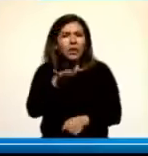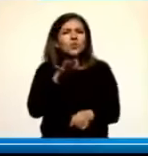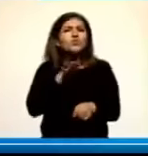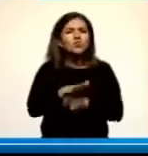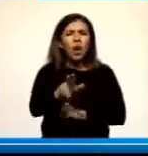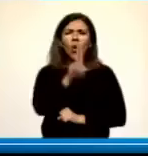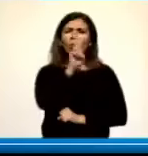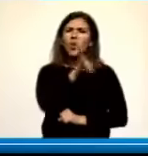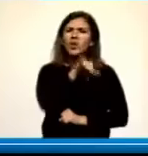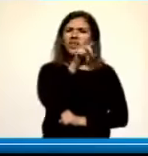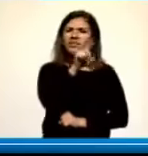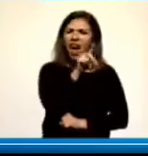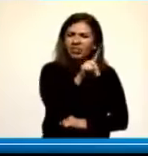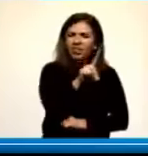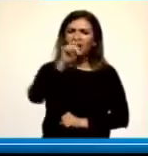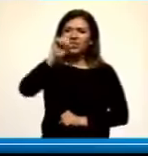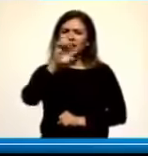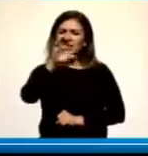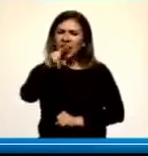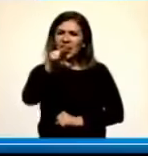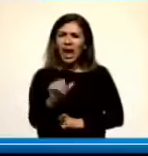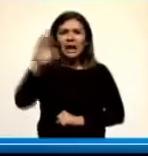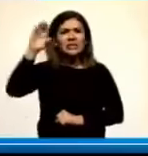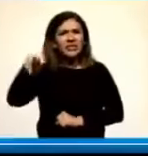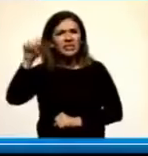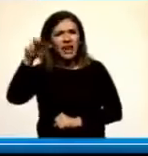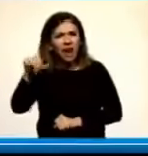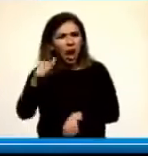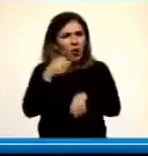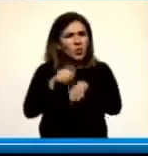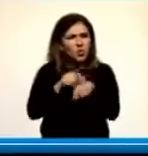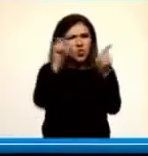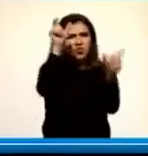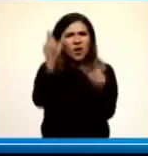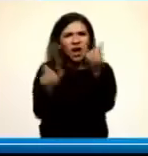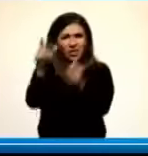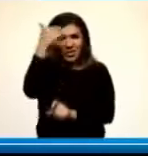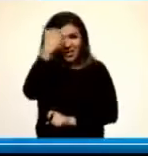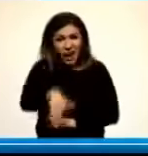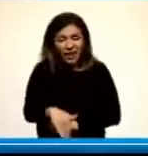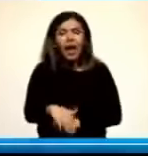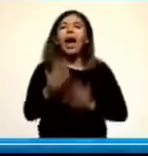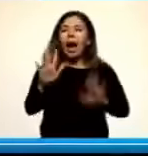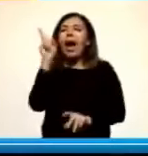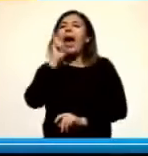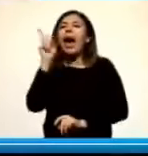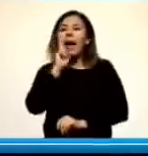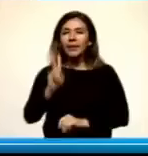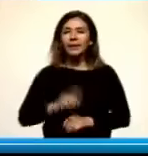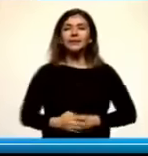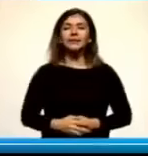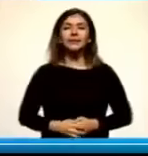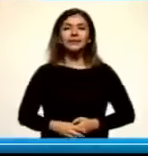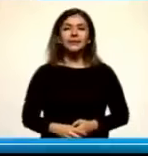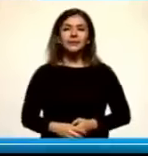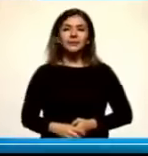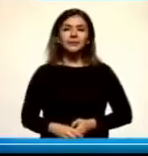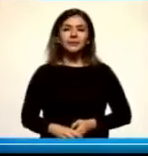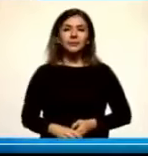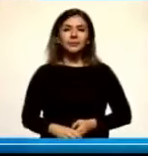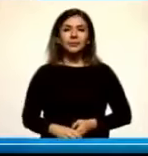las unidades, decenas y centenas de un número? Vamos a averiguarlo.